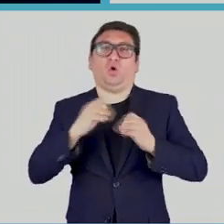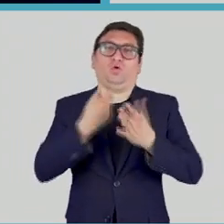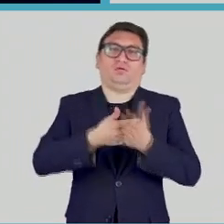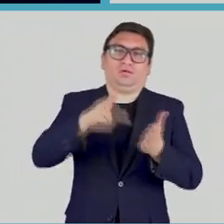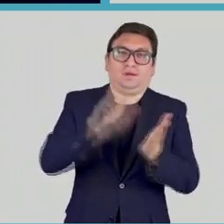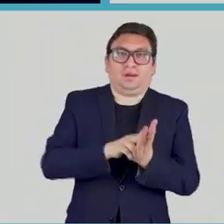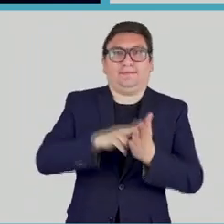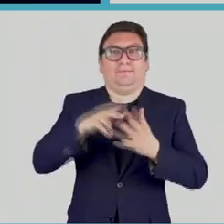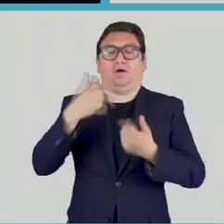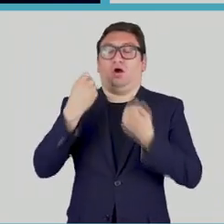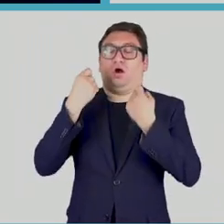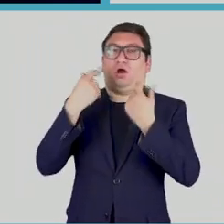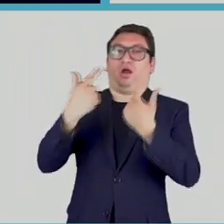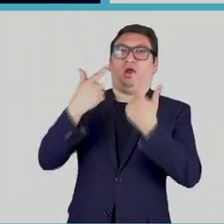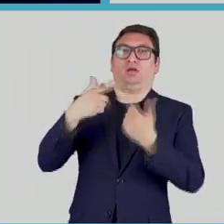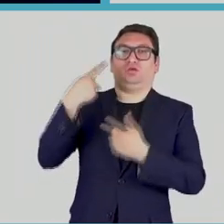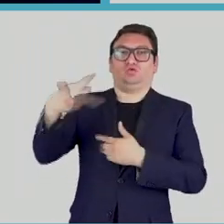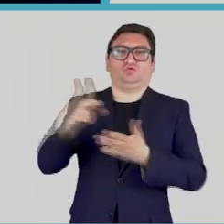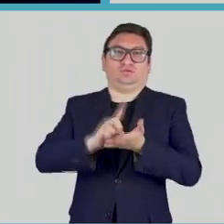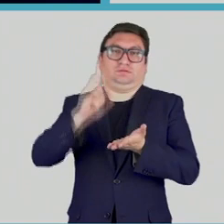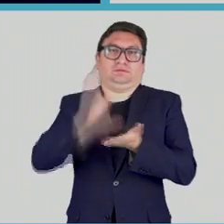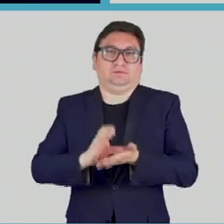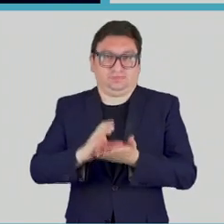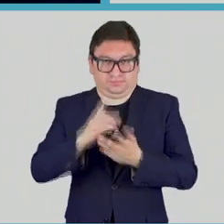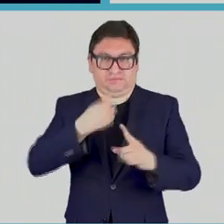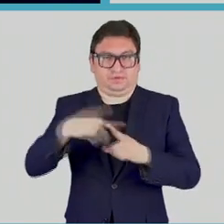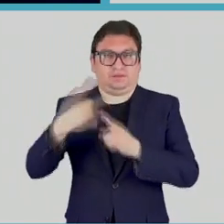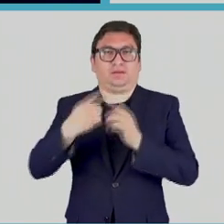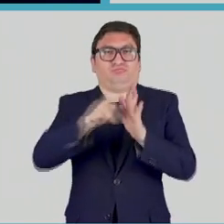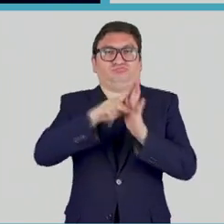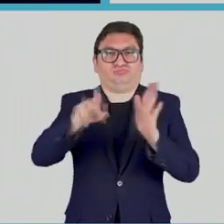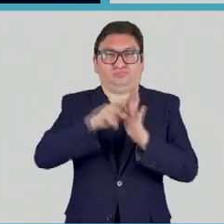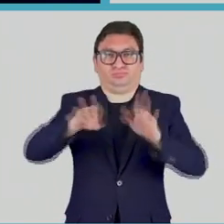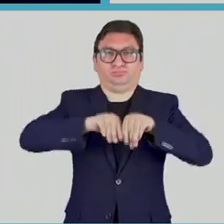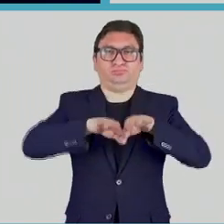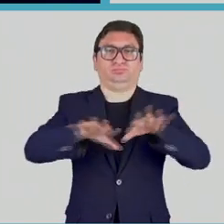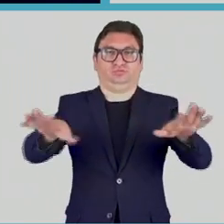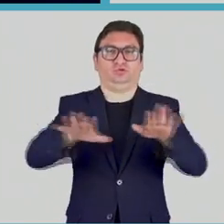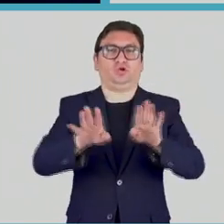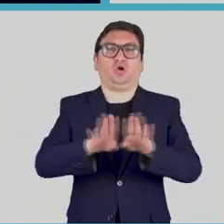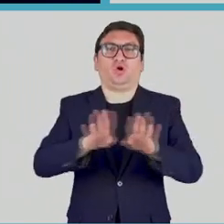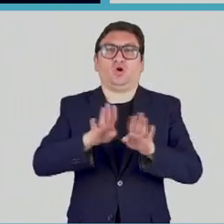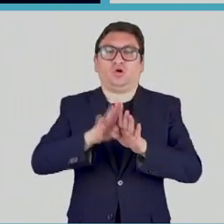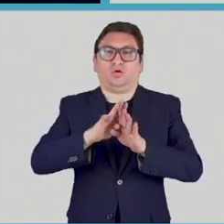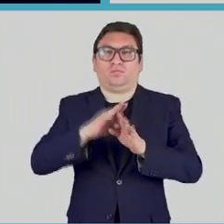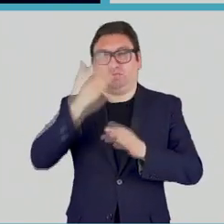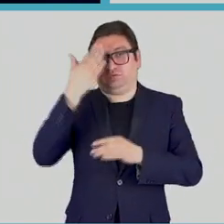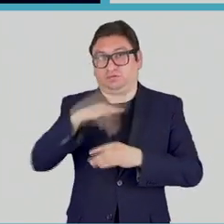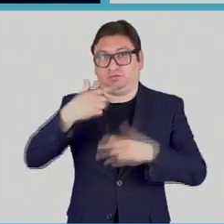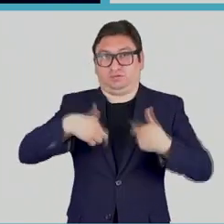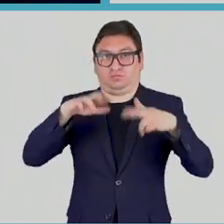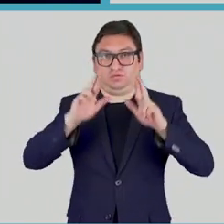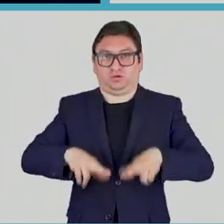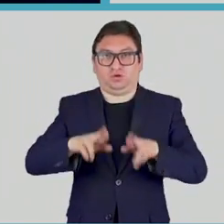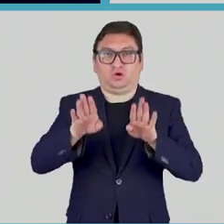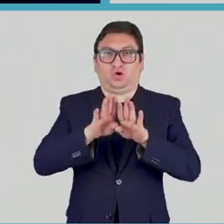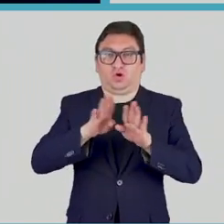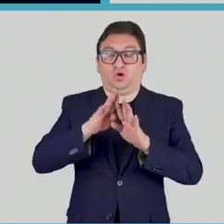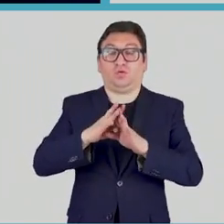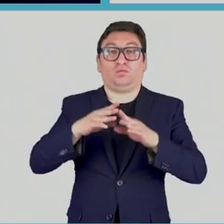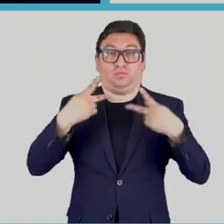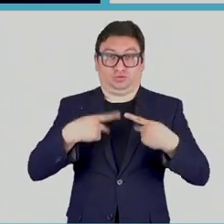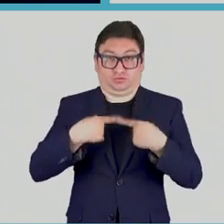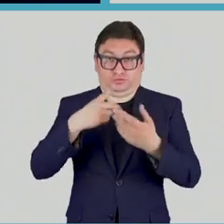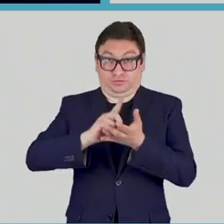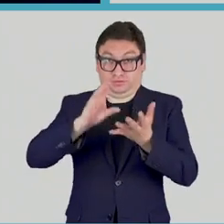Héroes admirables que superan su discapacidad también los medios de comunicación suelen descuidar la representación de la